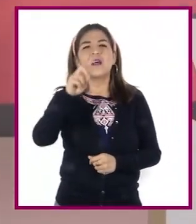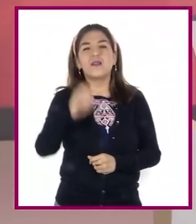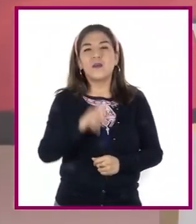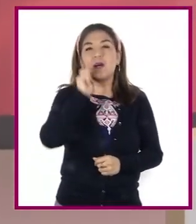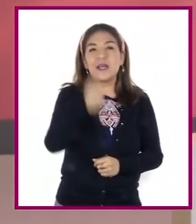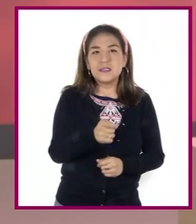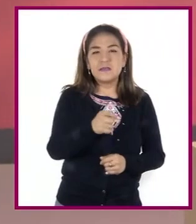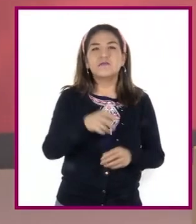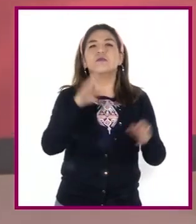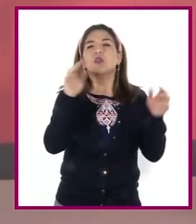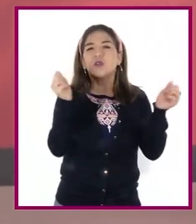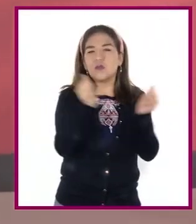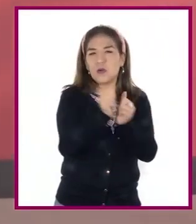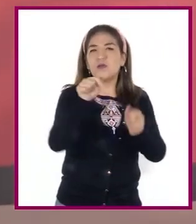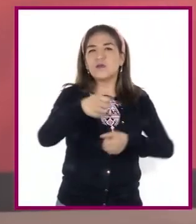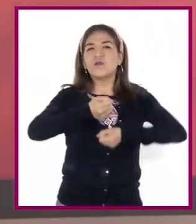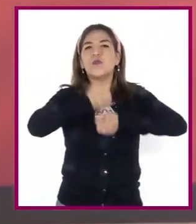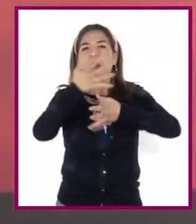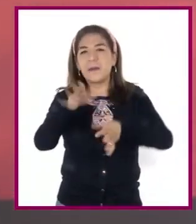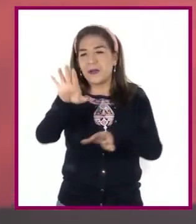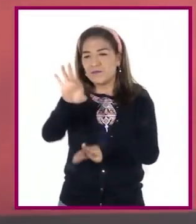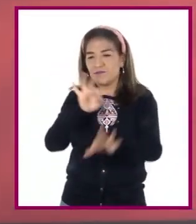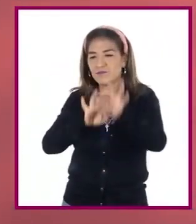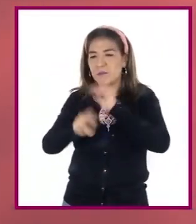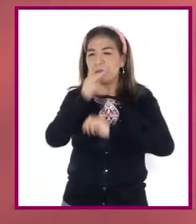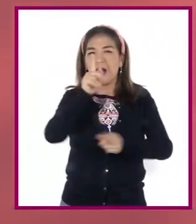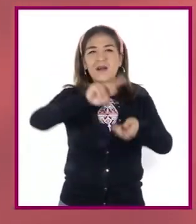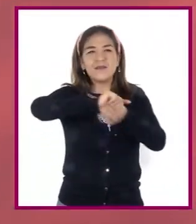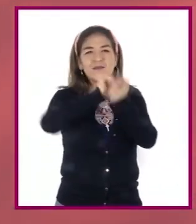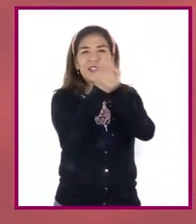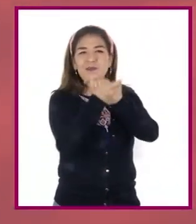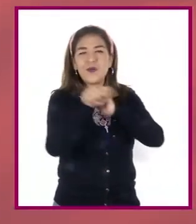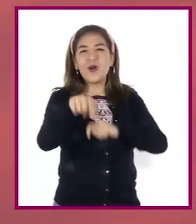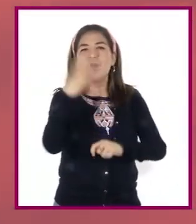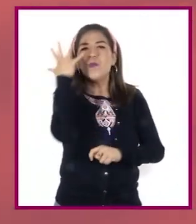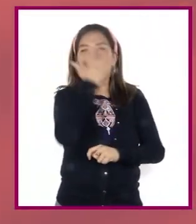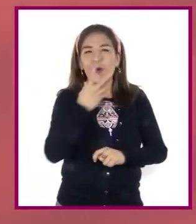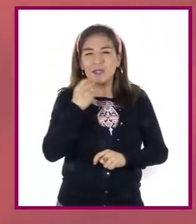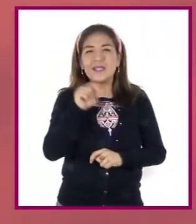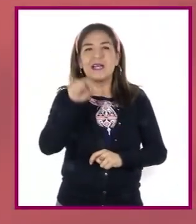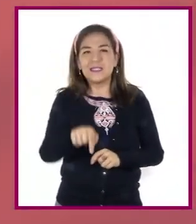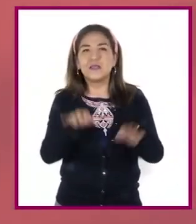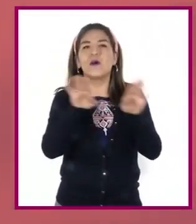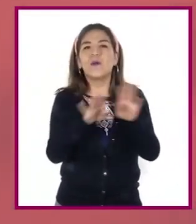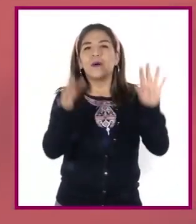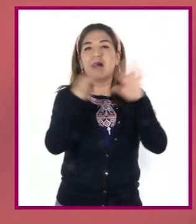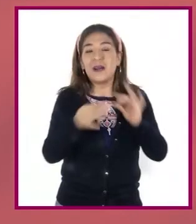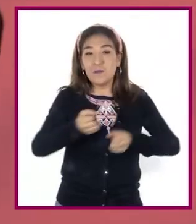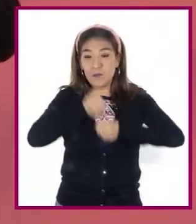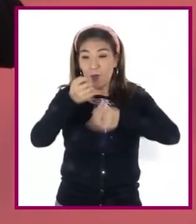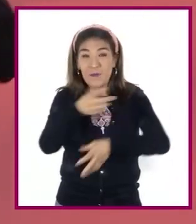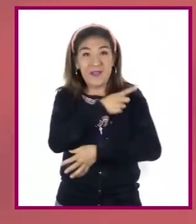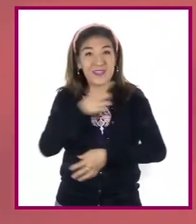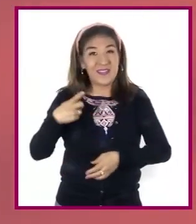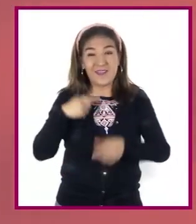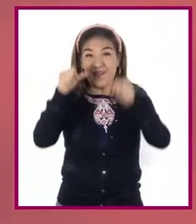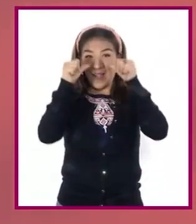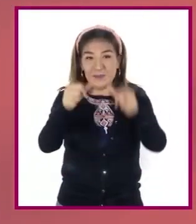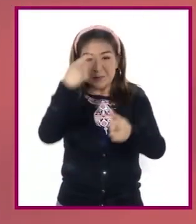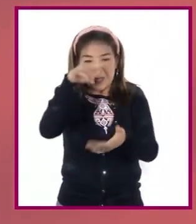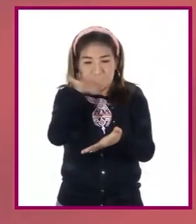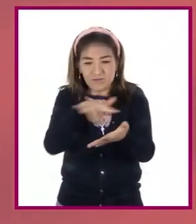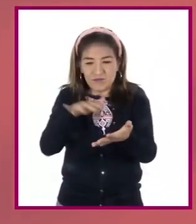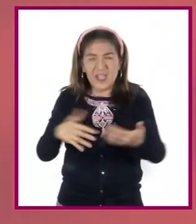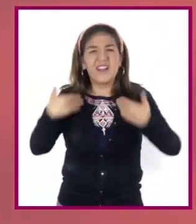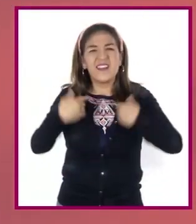se alimentan las y los poetas para construir sus textos y los lectores debemos poner mucha atención para entender